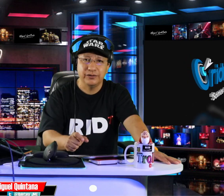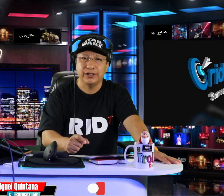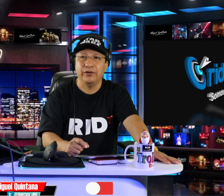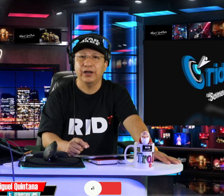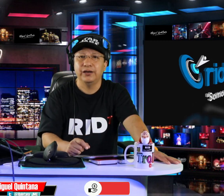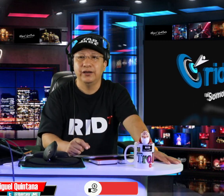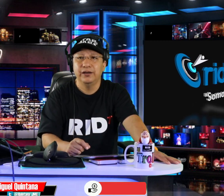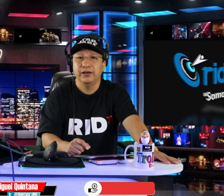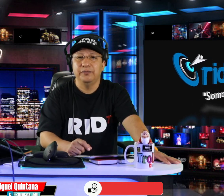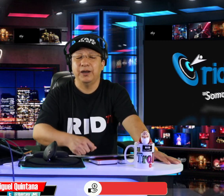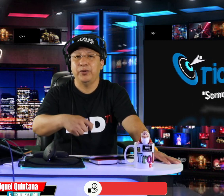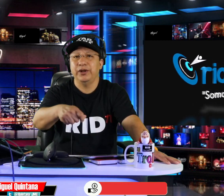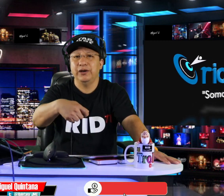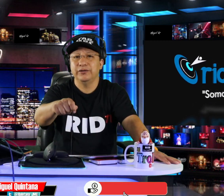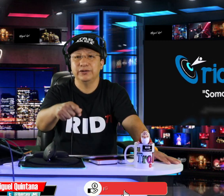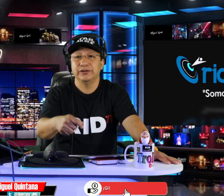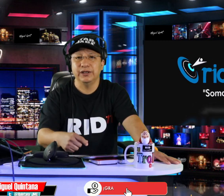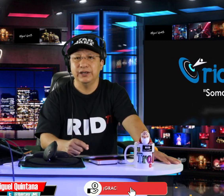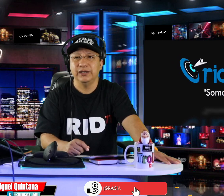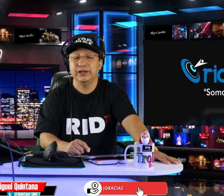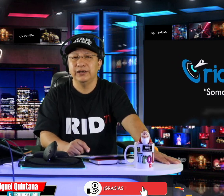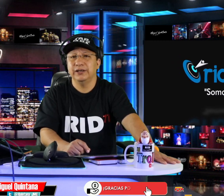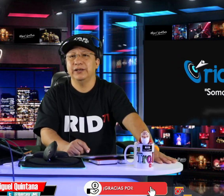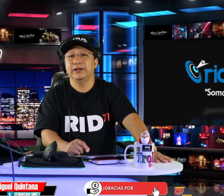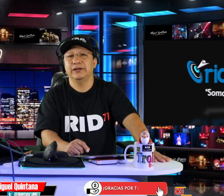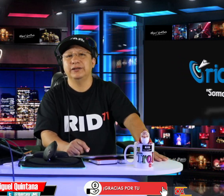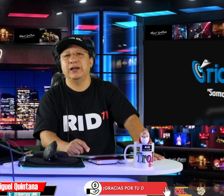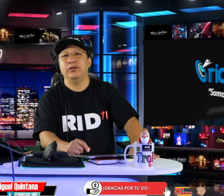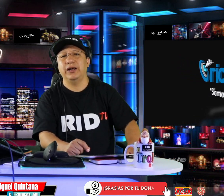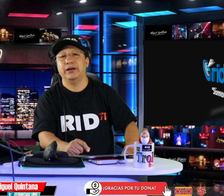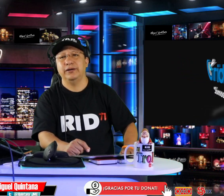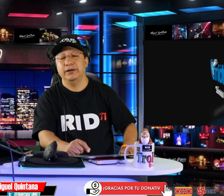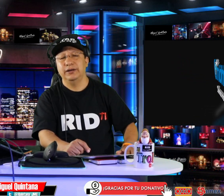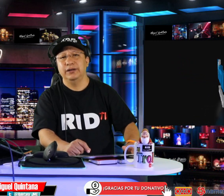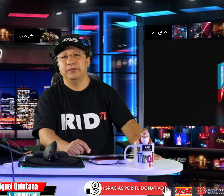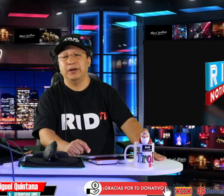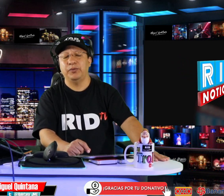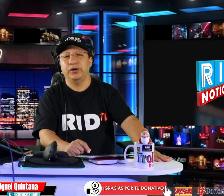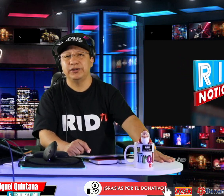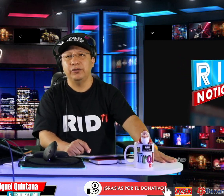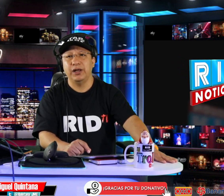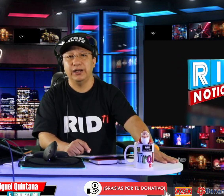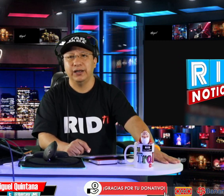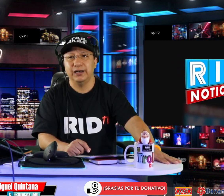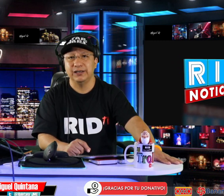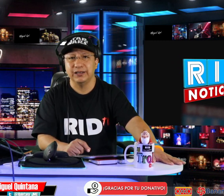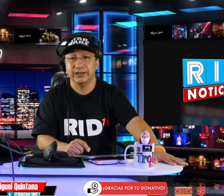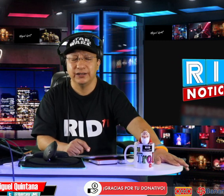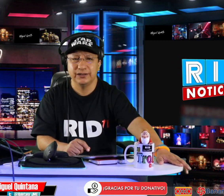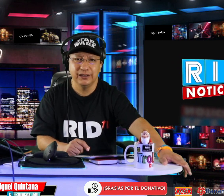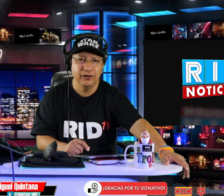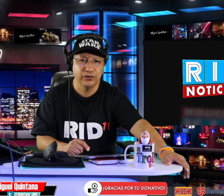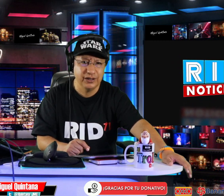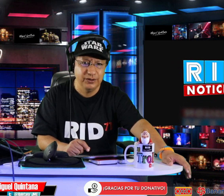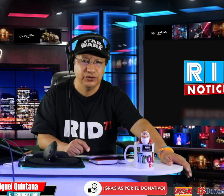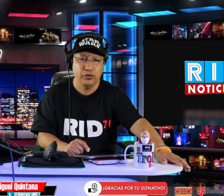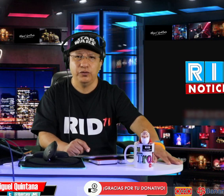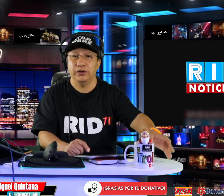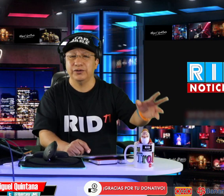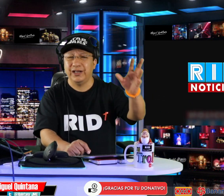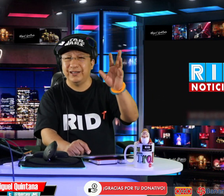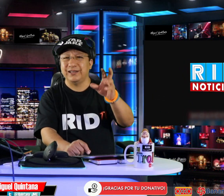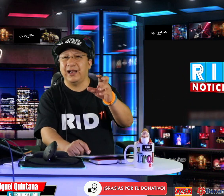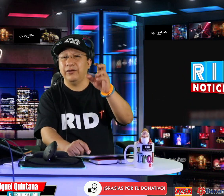lista de los que donan para poderlos saludar para poderlo saludar y darles las gracias los he visto